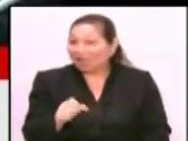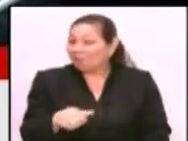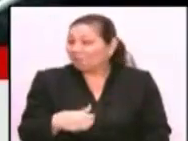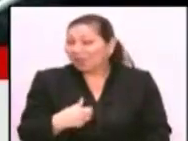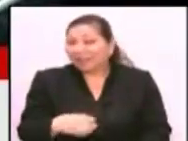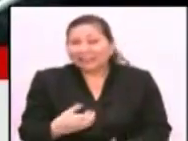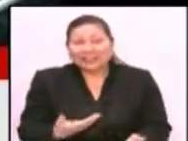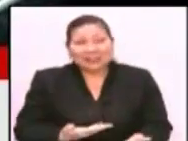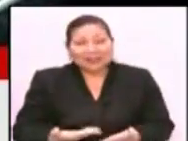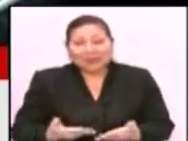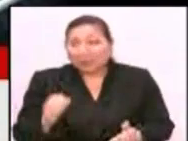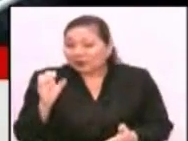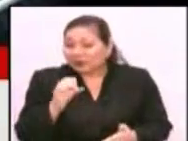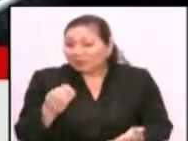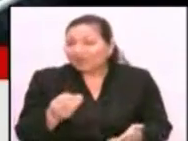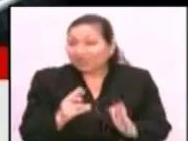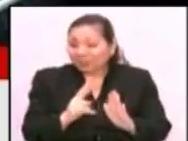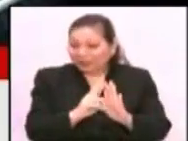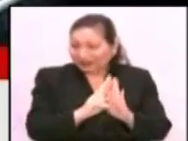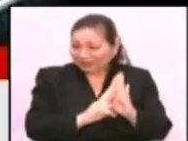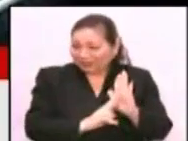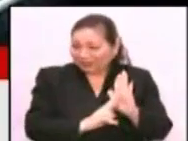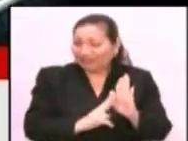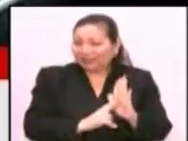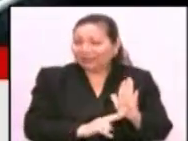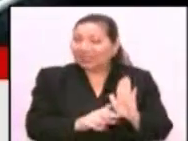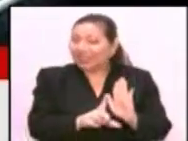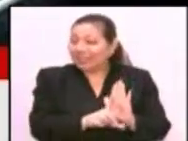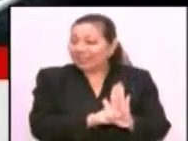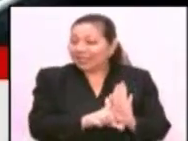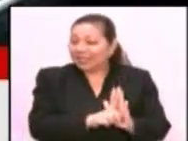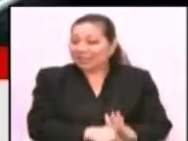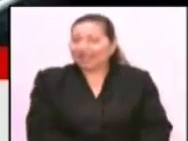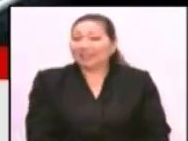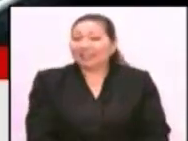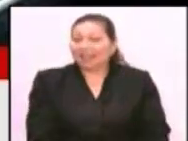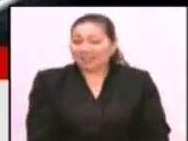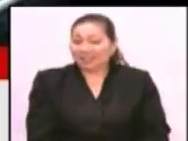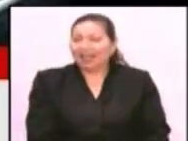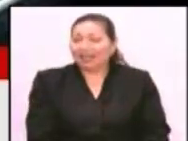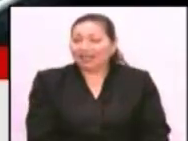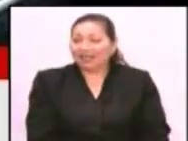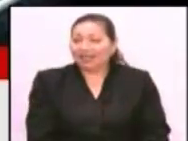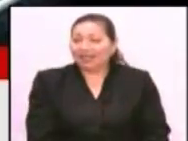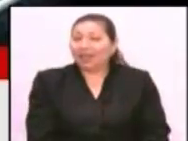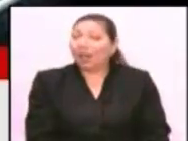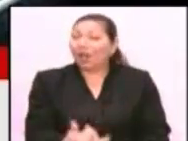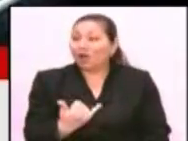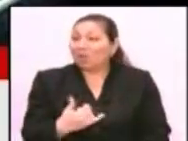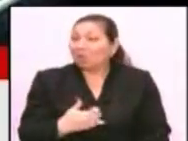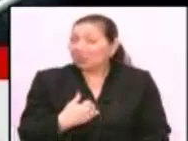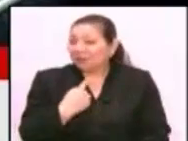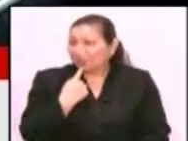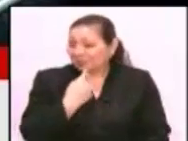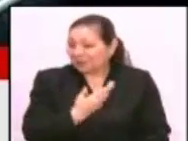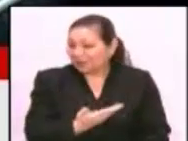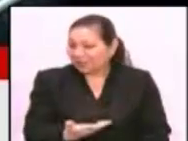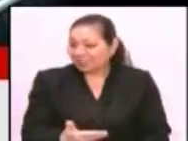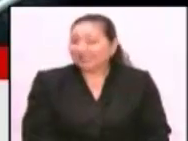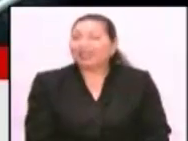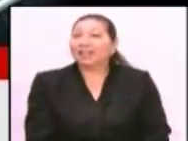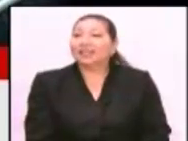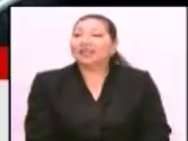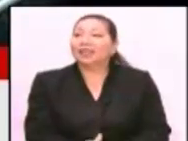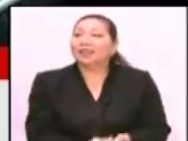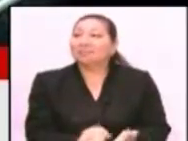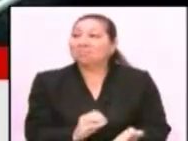que puede, porque también hay reglamentos y leyes, como decía el padre Lancier también en ese tiempo, y hoy lo podemos repetir, que